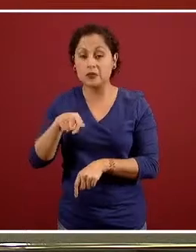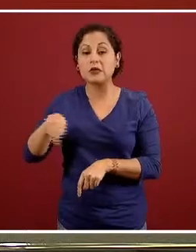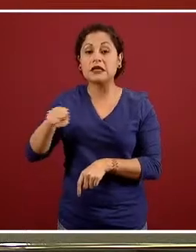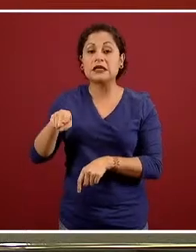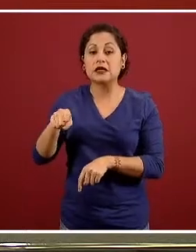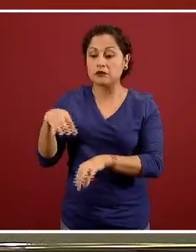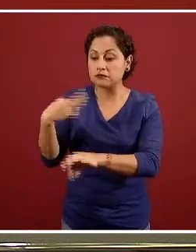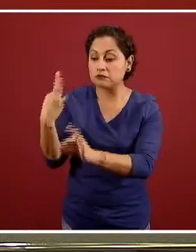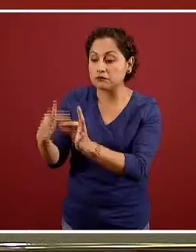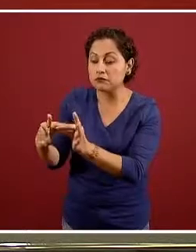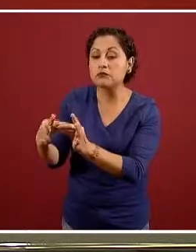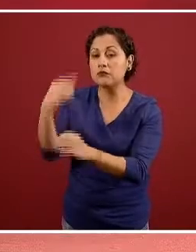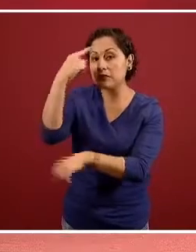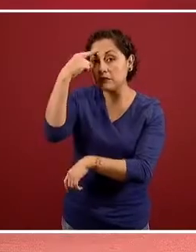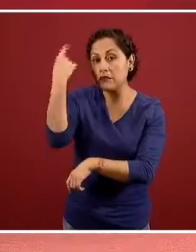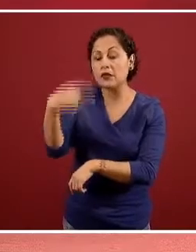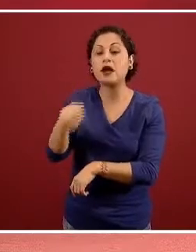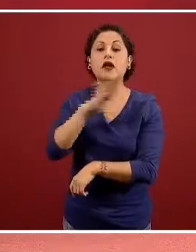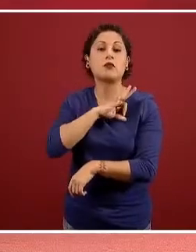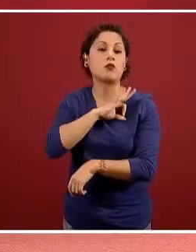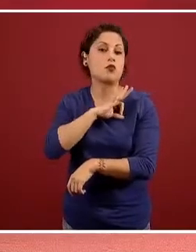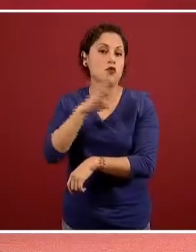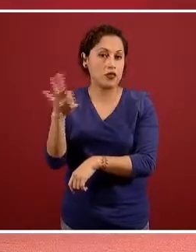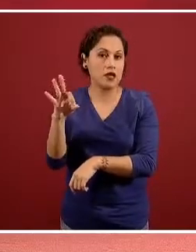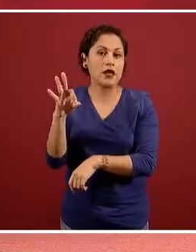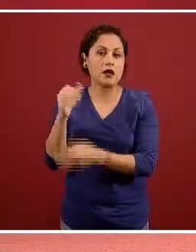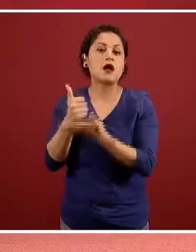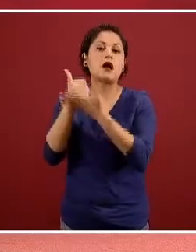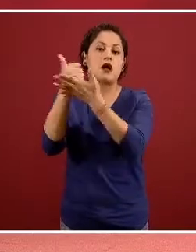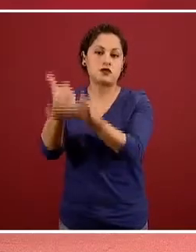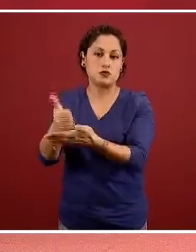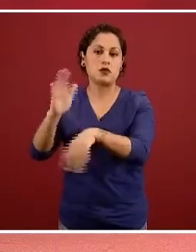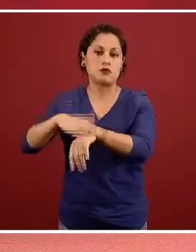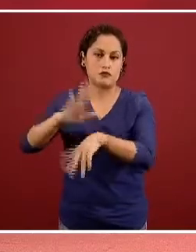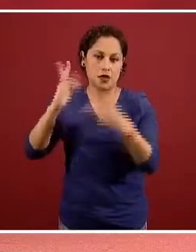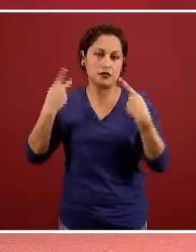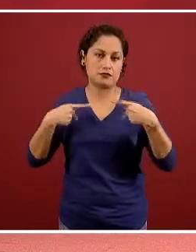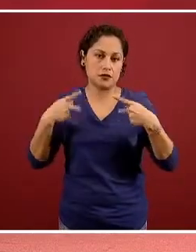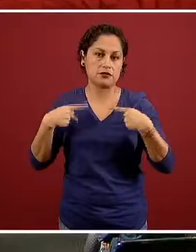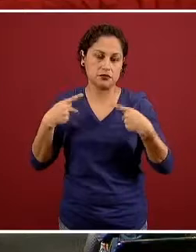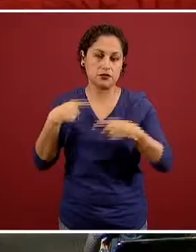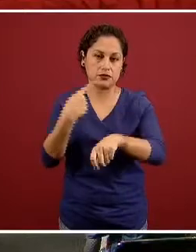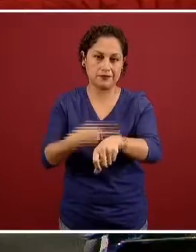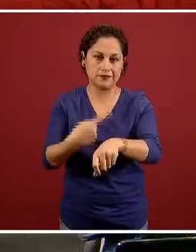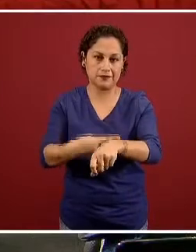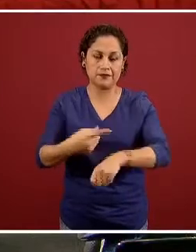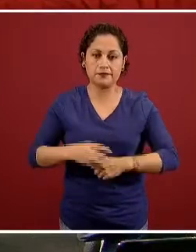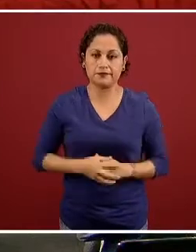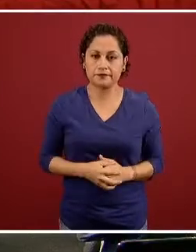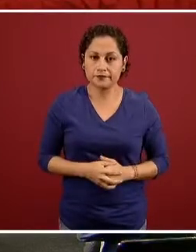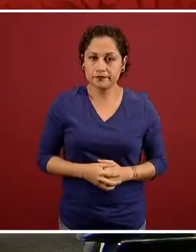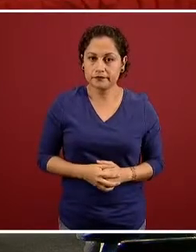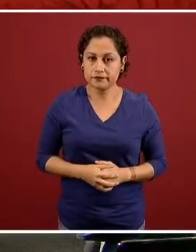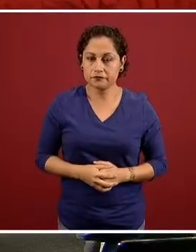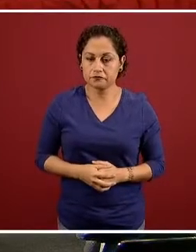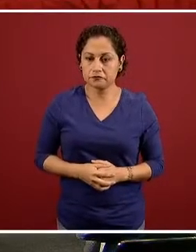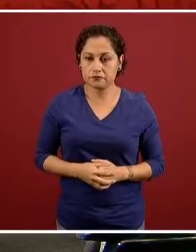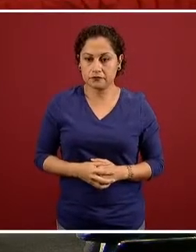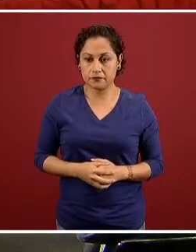capacidad máxima que podríamos tener para atender a los pacientes con COVID. Pienso